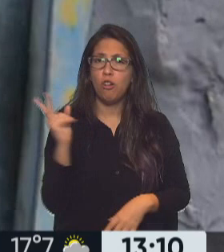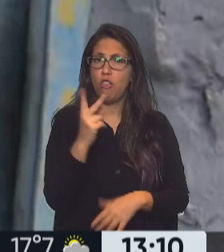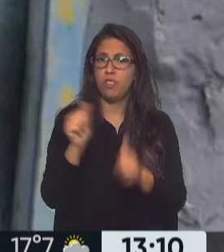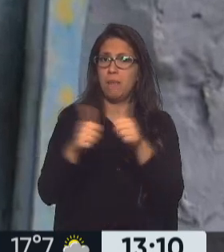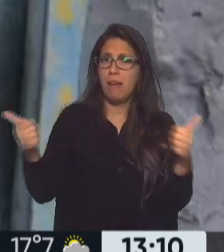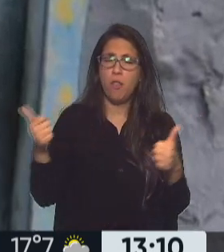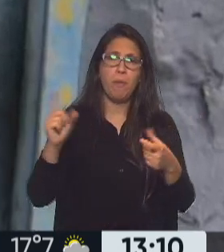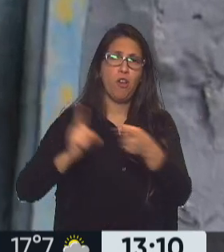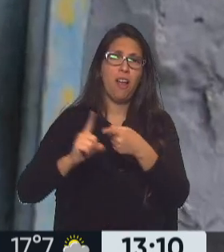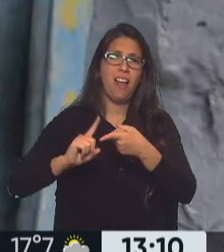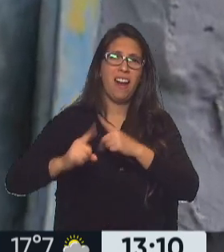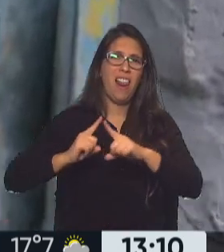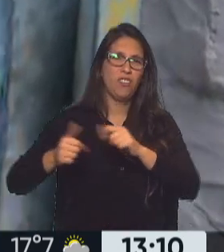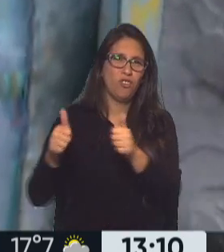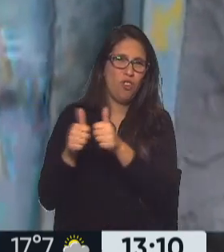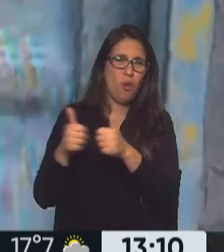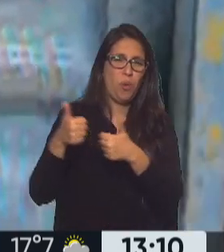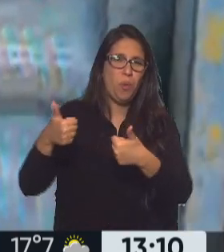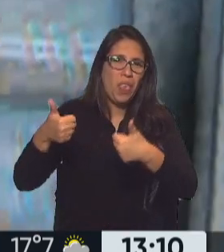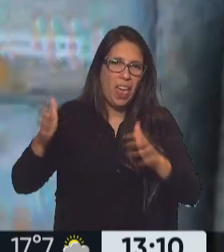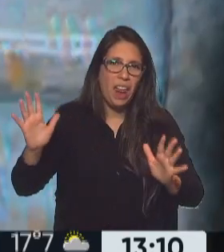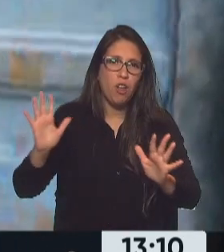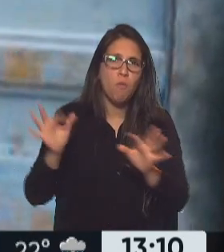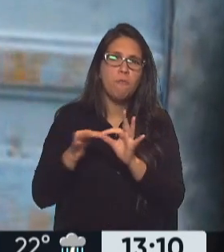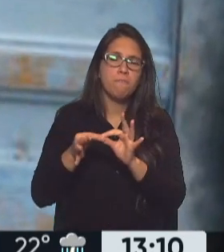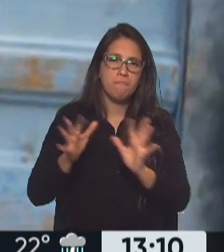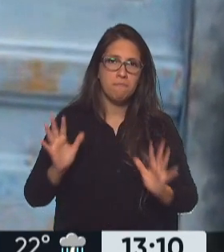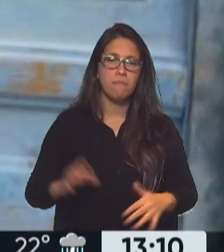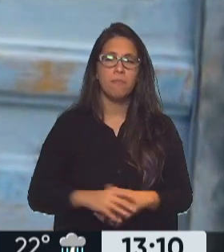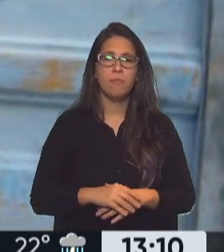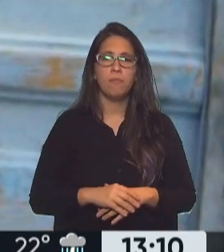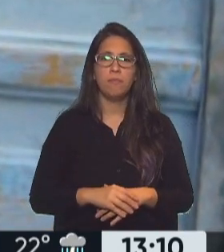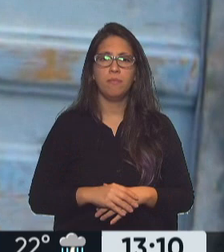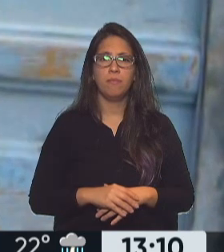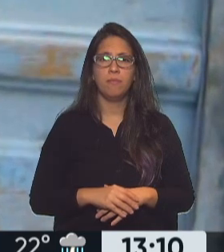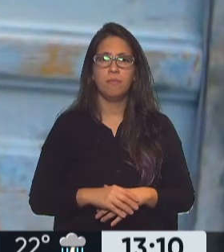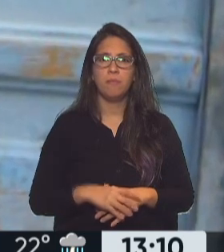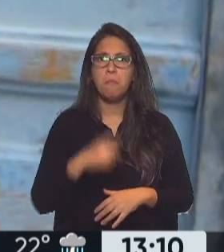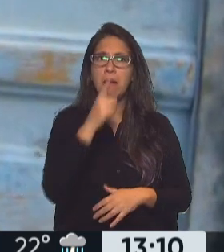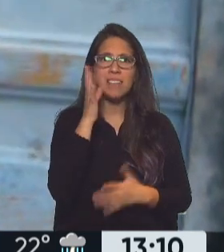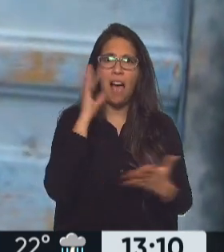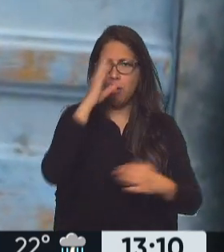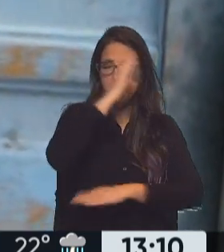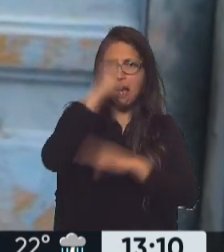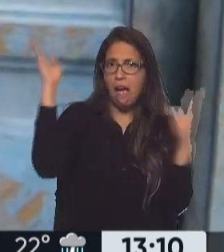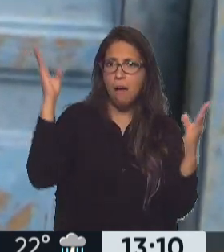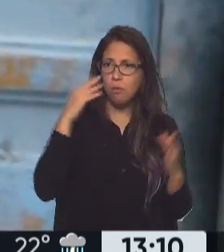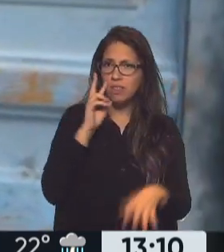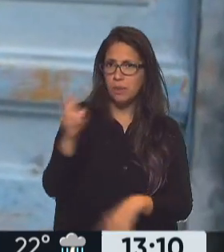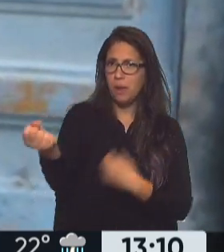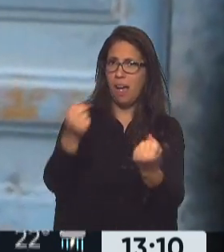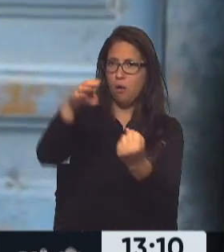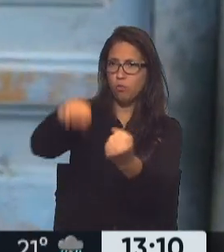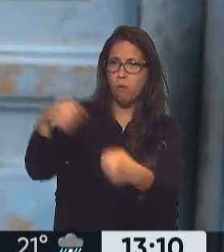tenían una buena relación. Sí, la verdad que sí. Pero parece que algo lo detonó, porque también vemos el auto que está